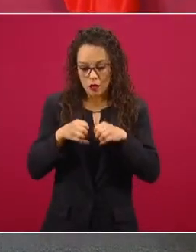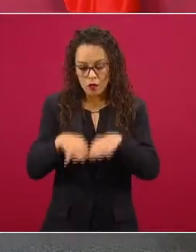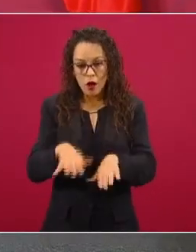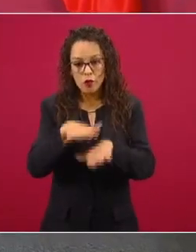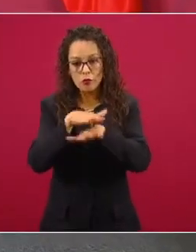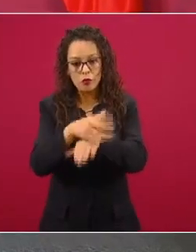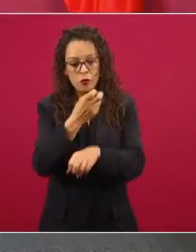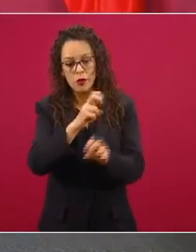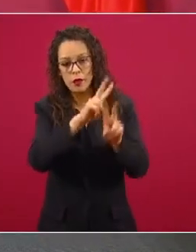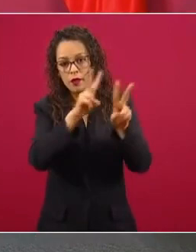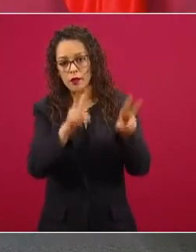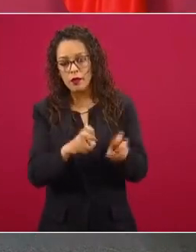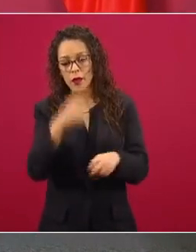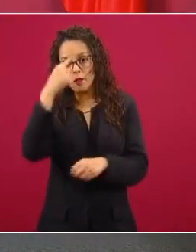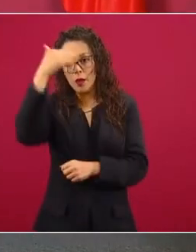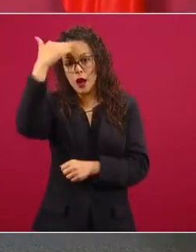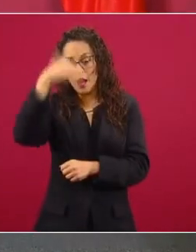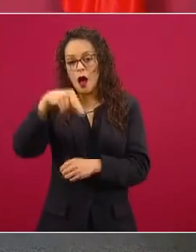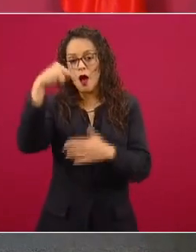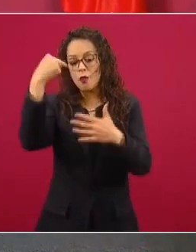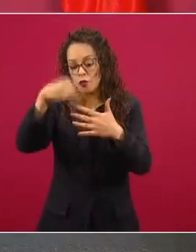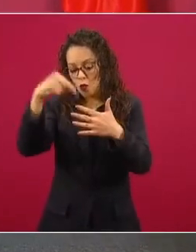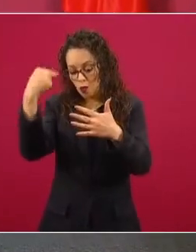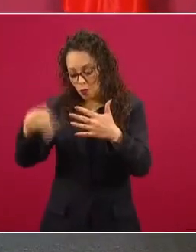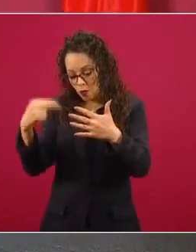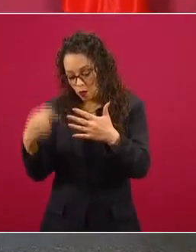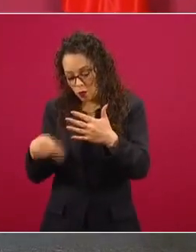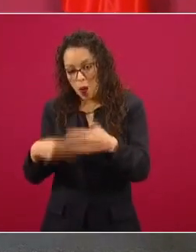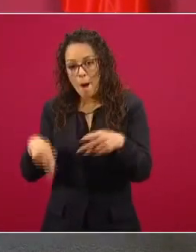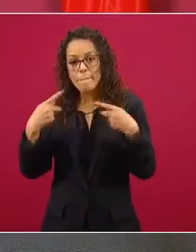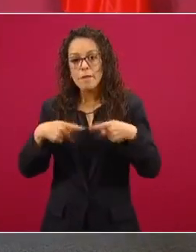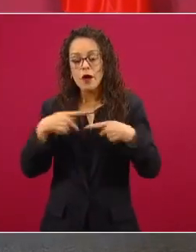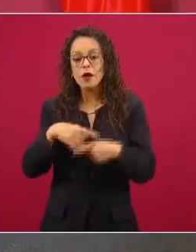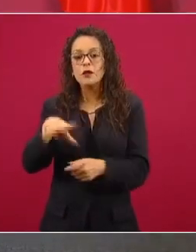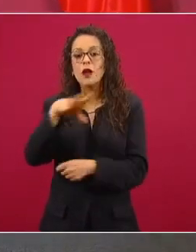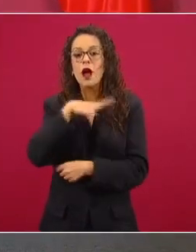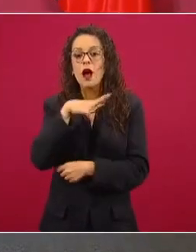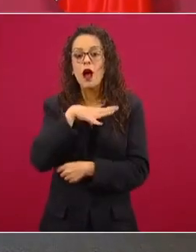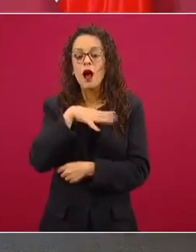caso para saber quiénes están involucrados